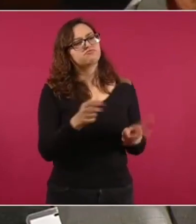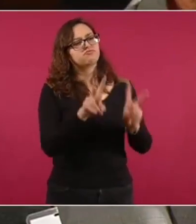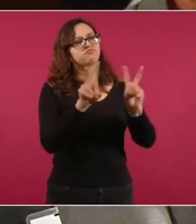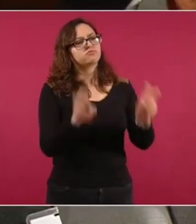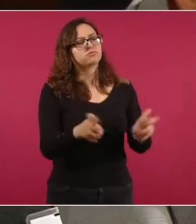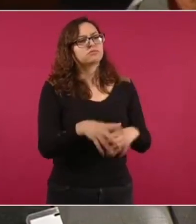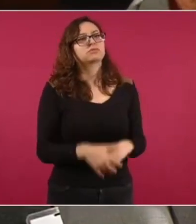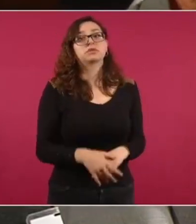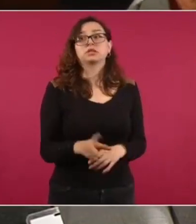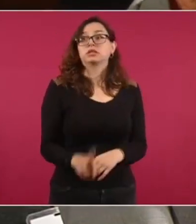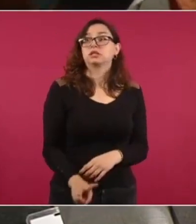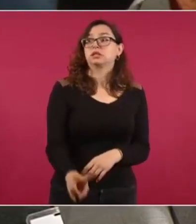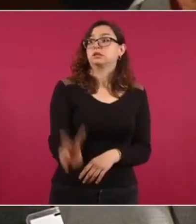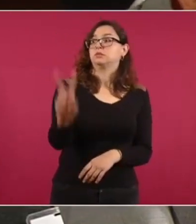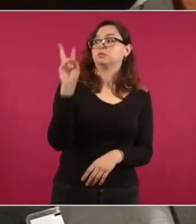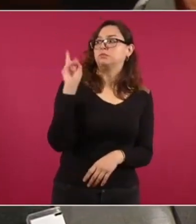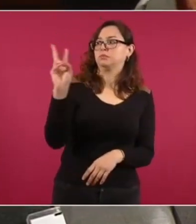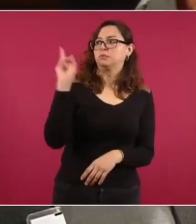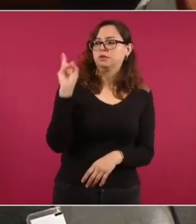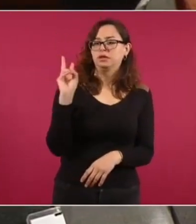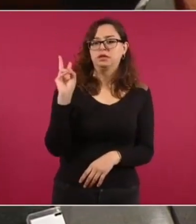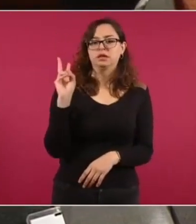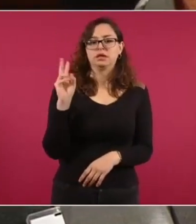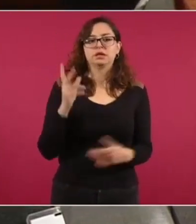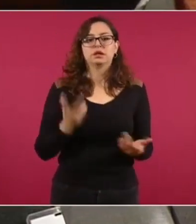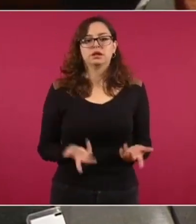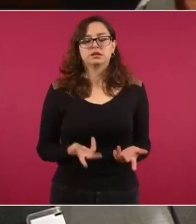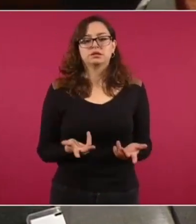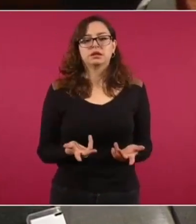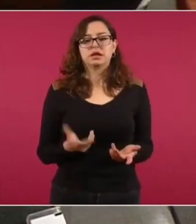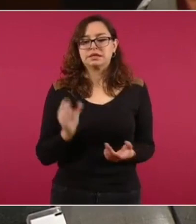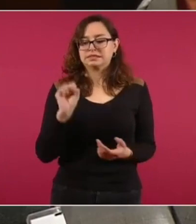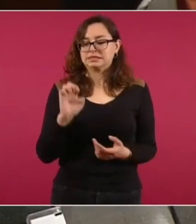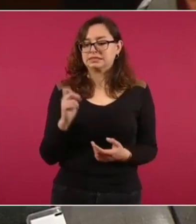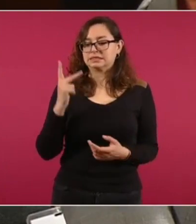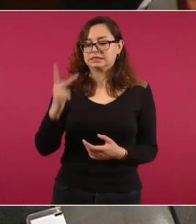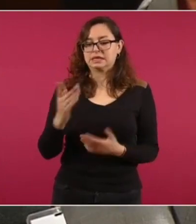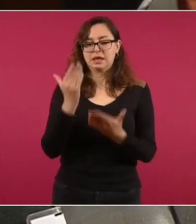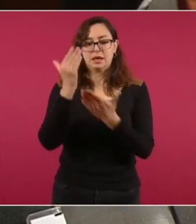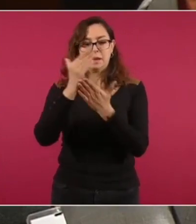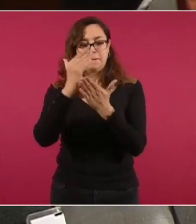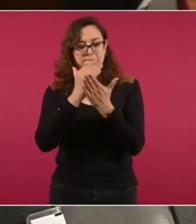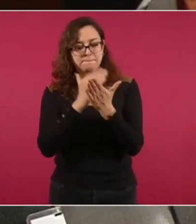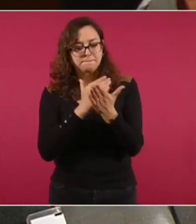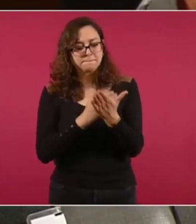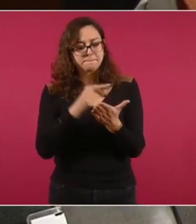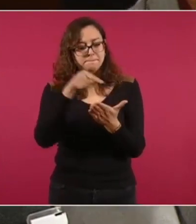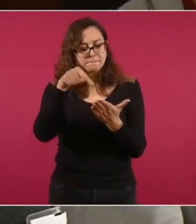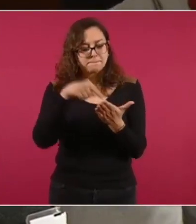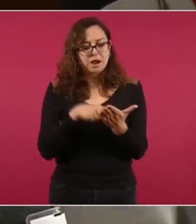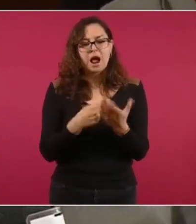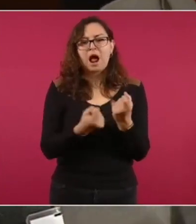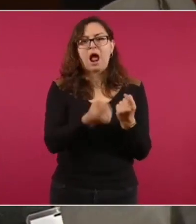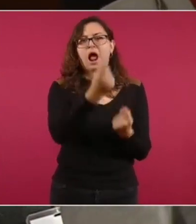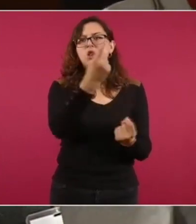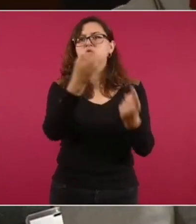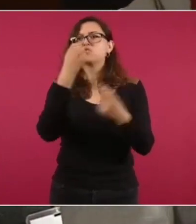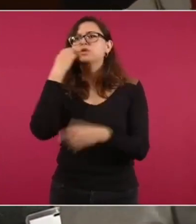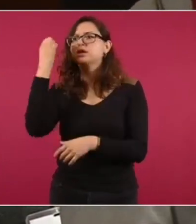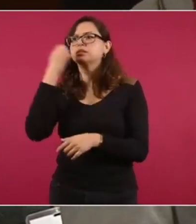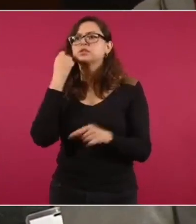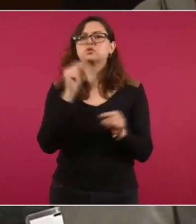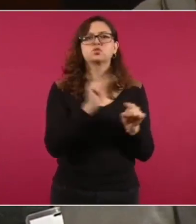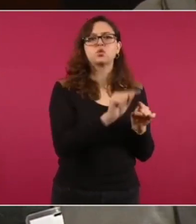viernes, un juez federal frenó este plan de estudios de la SEP que se implementa en varios centenares de escuelas de todo el país